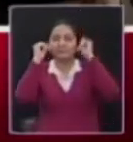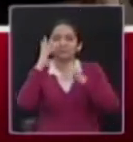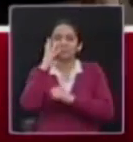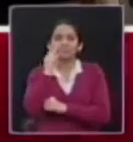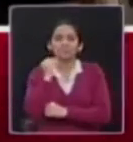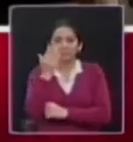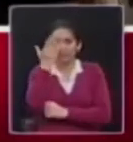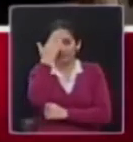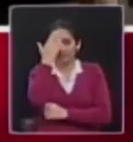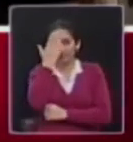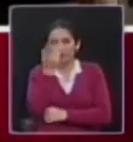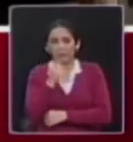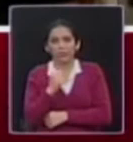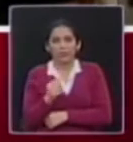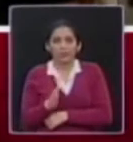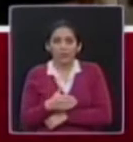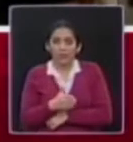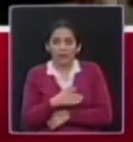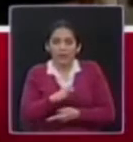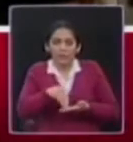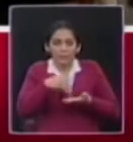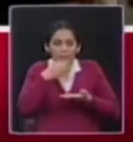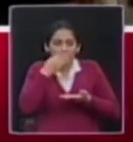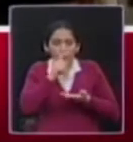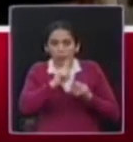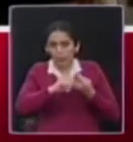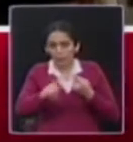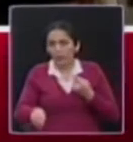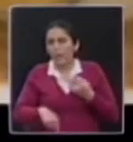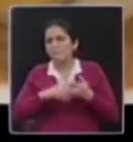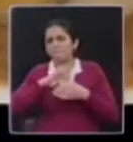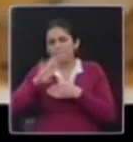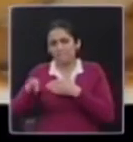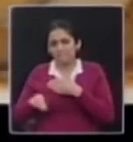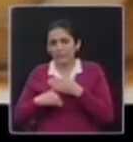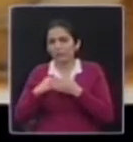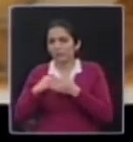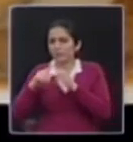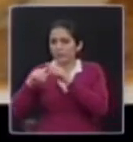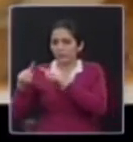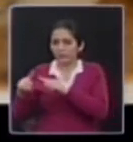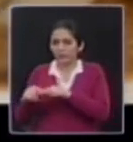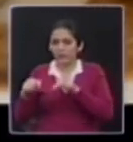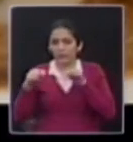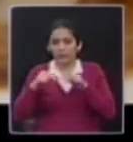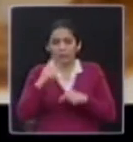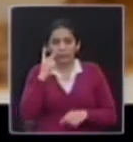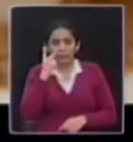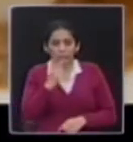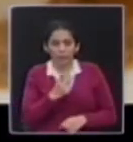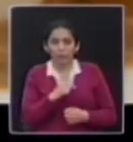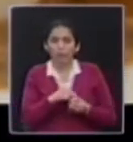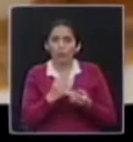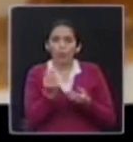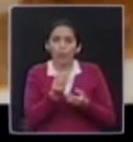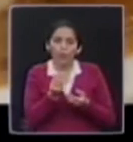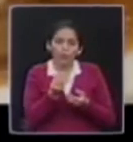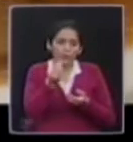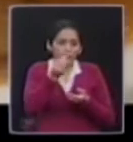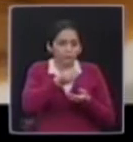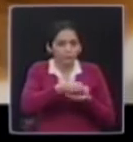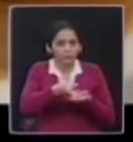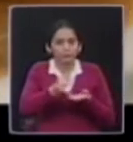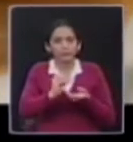típicos. Pueden venir aquí a degustar. La fanesca está decorada con empanada, con huevo,